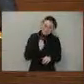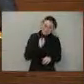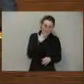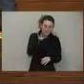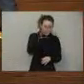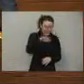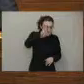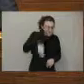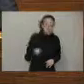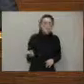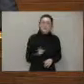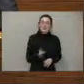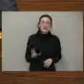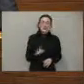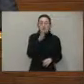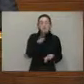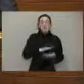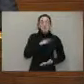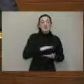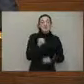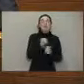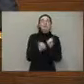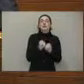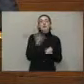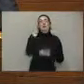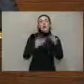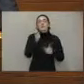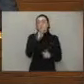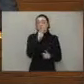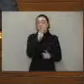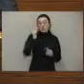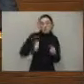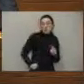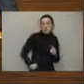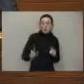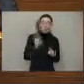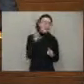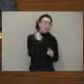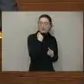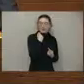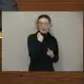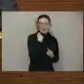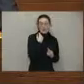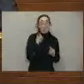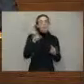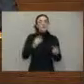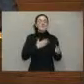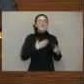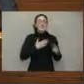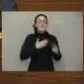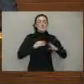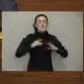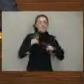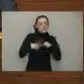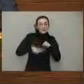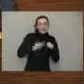cierto, pues la capacidad económica se calcula teniendo en cuenta no solo el sueldo o la pensión, sino también el patrimonio total de la